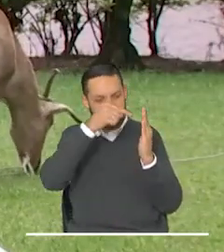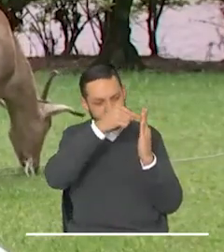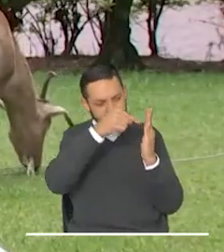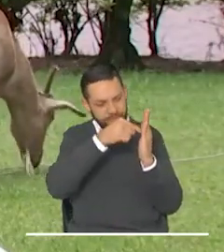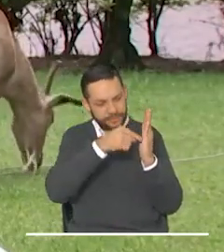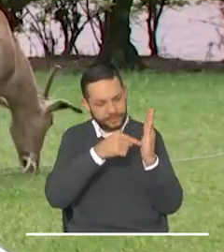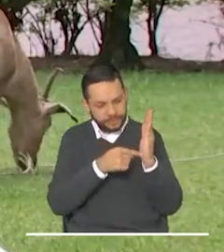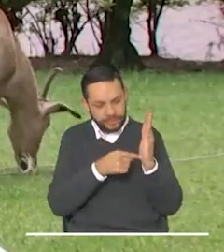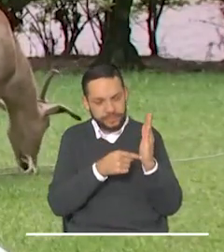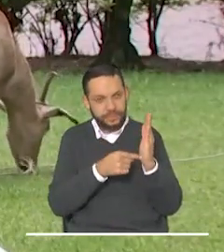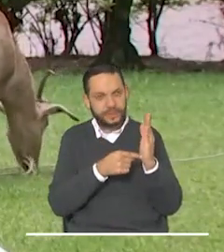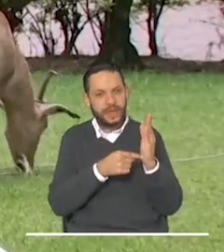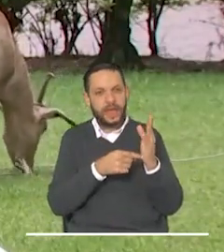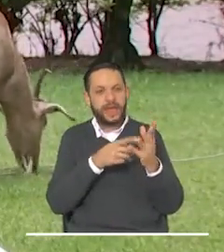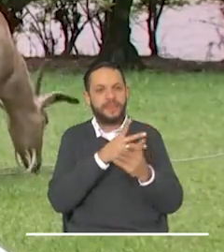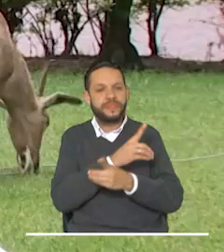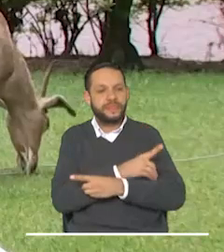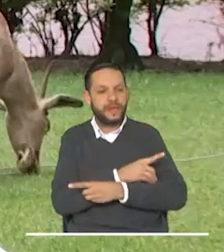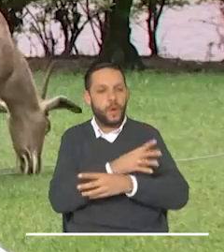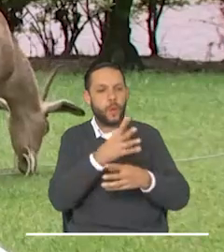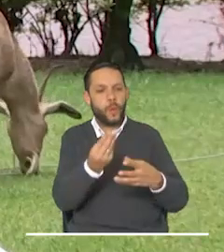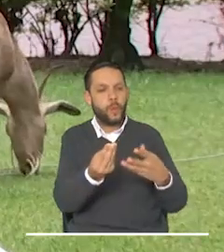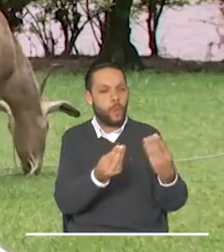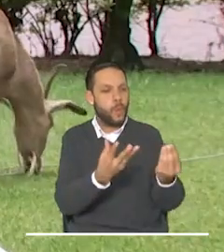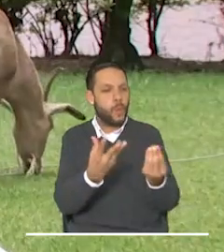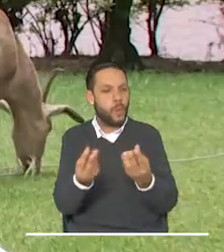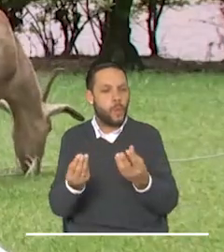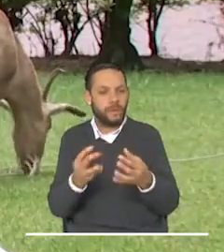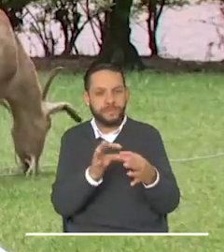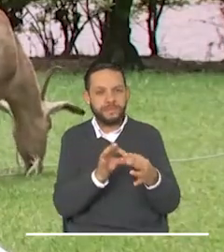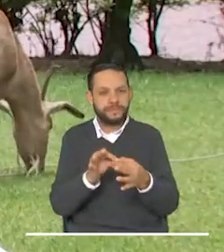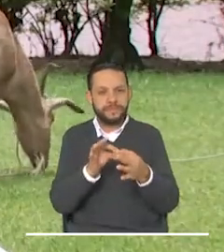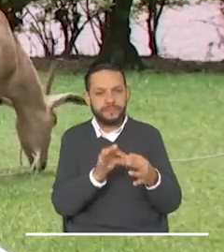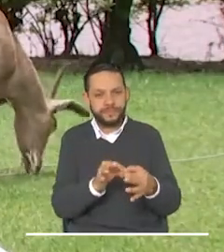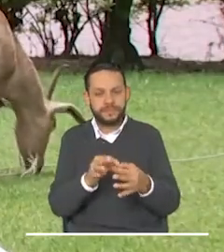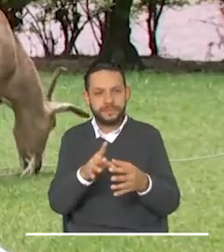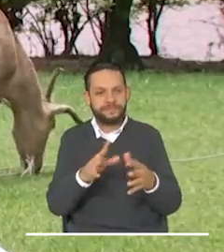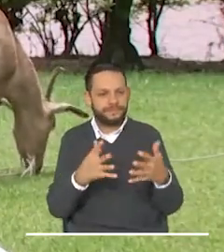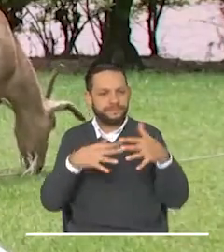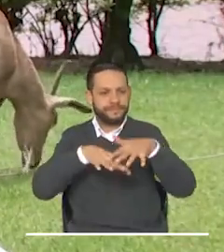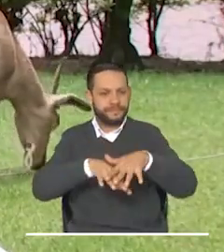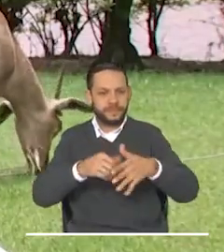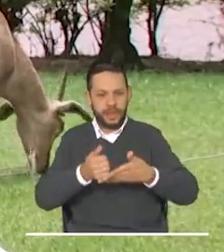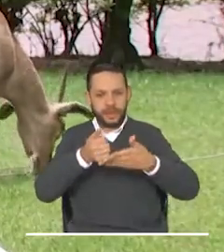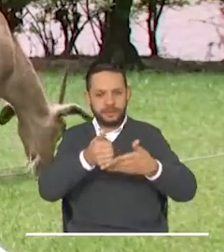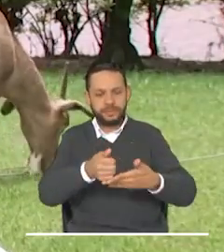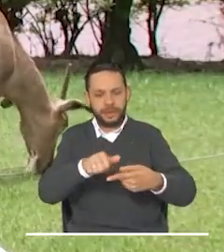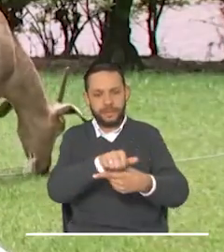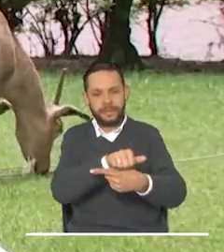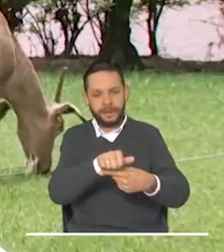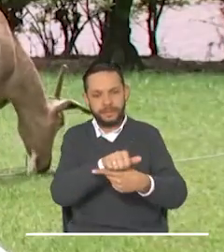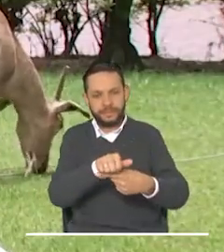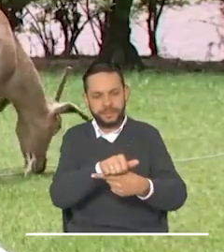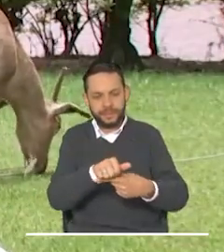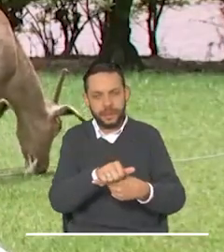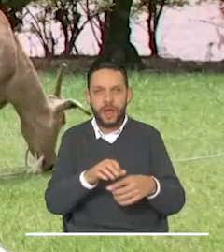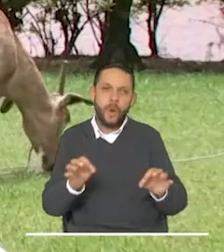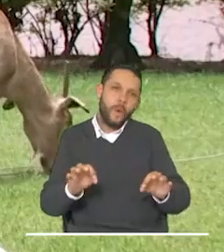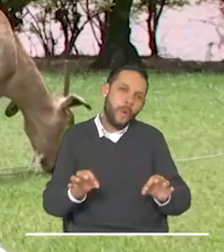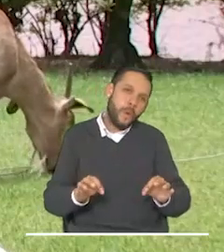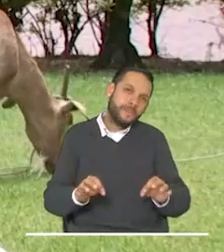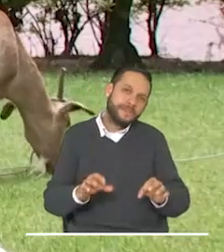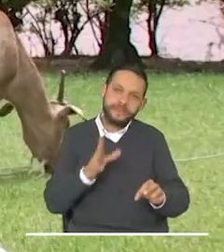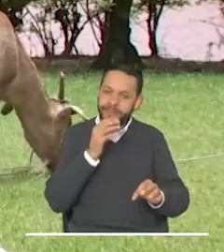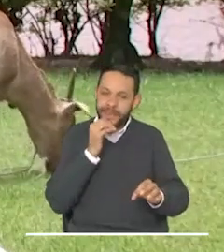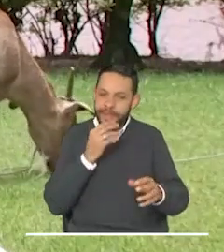multidisciplinar sea eje porque si no hay multidisciplinaridad para nosotros realmente no hay nada